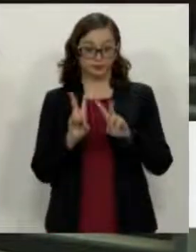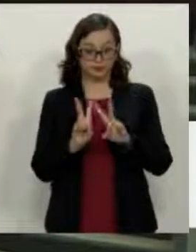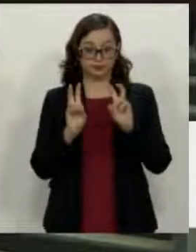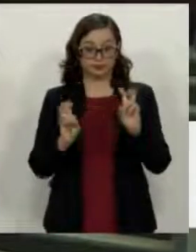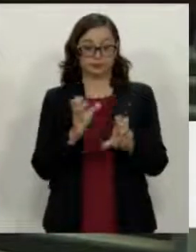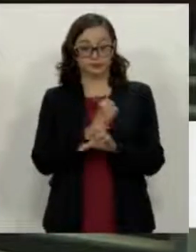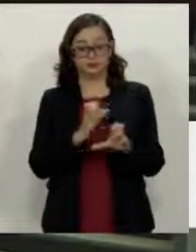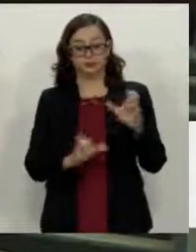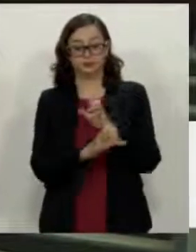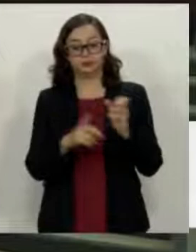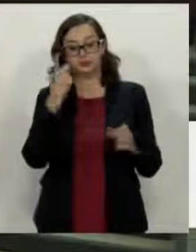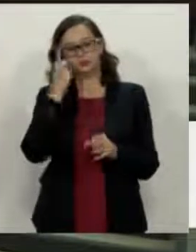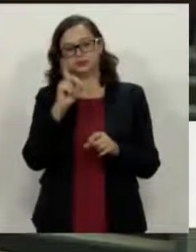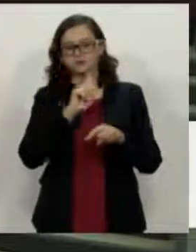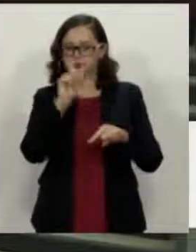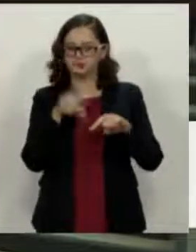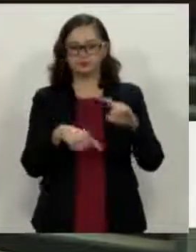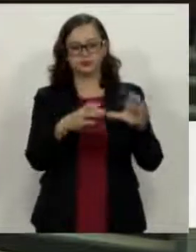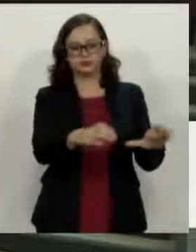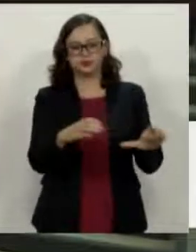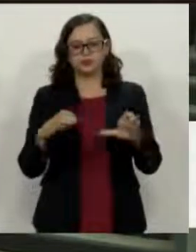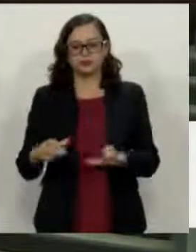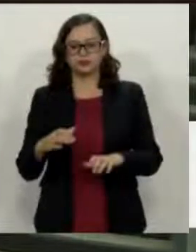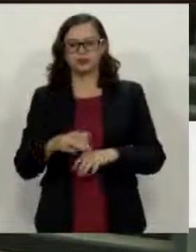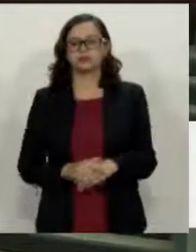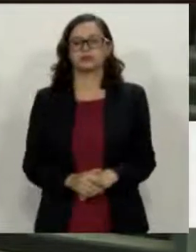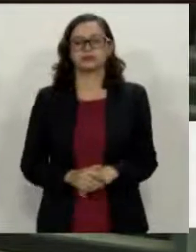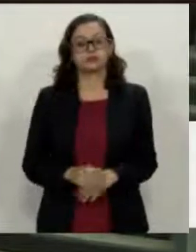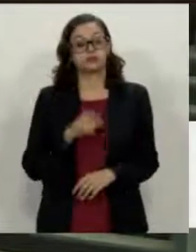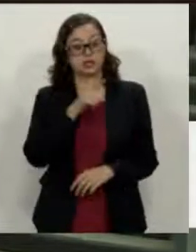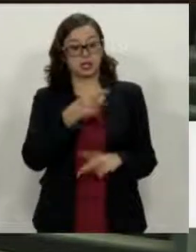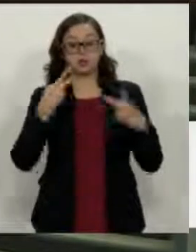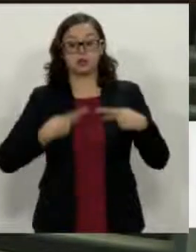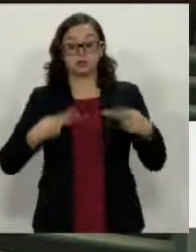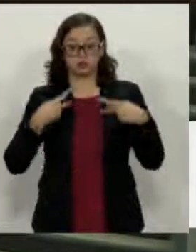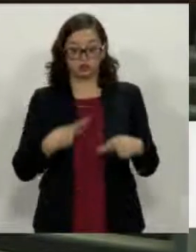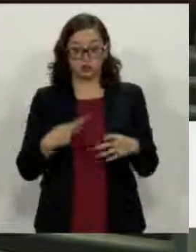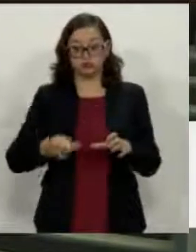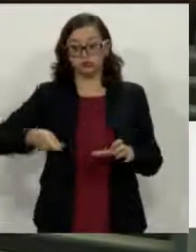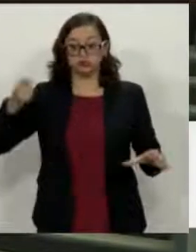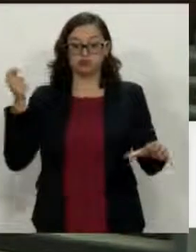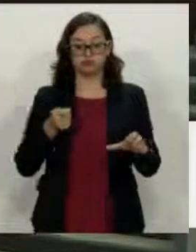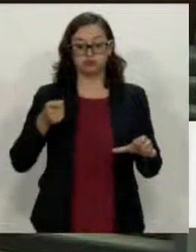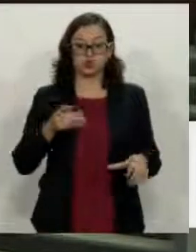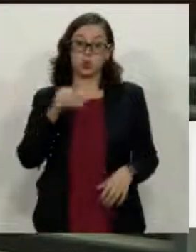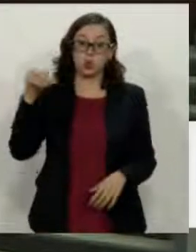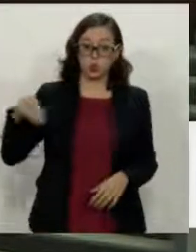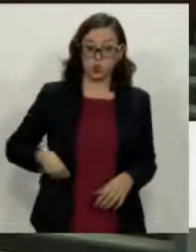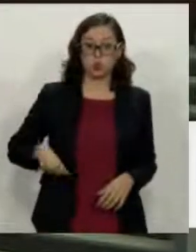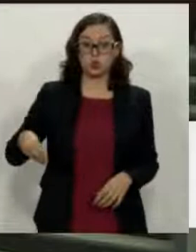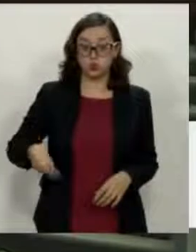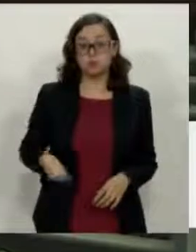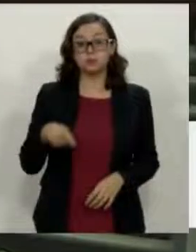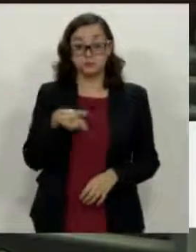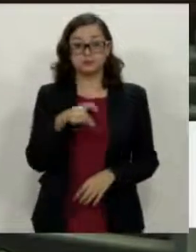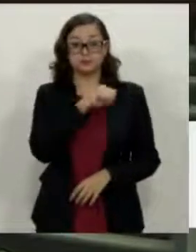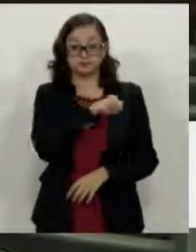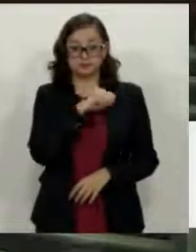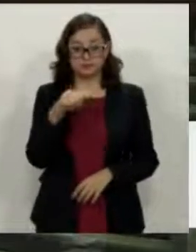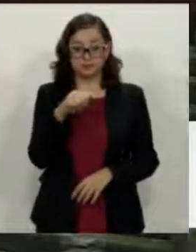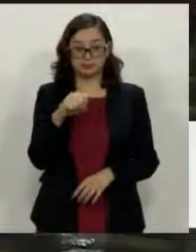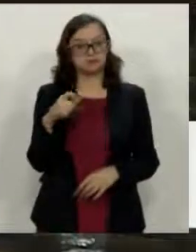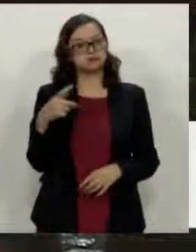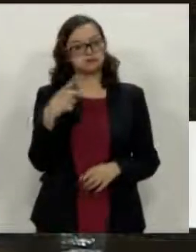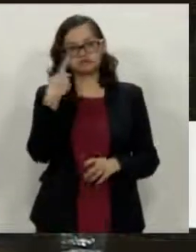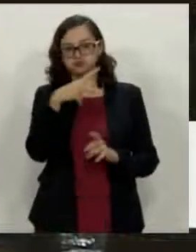dominio permite que la persona declarada culpable por sentencia de una autoridad judicial pierda